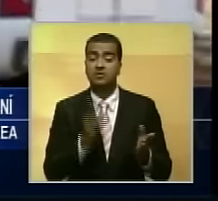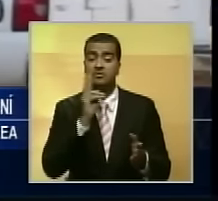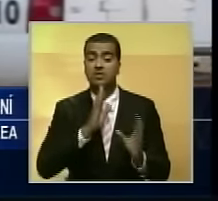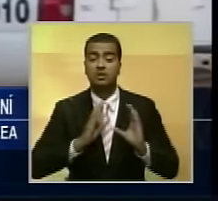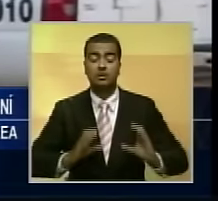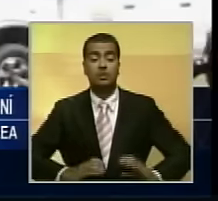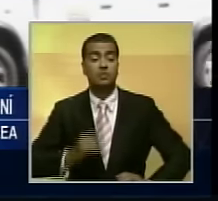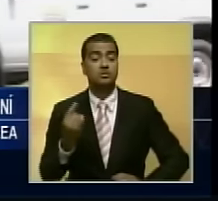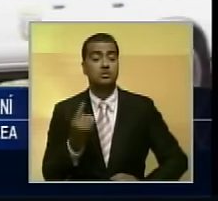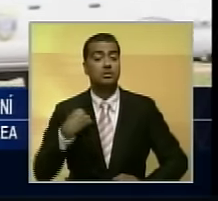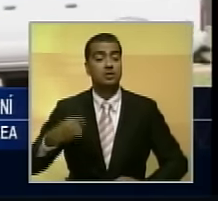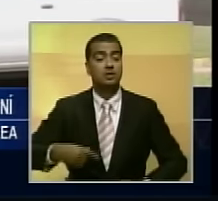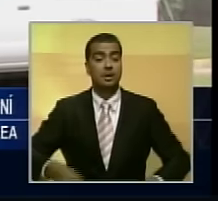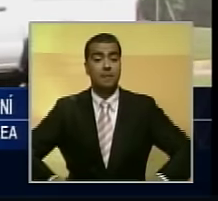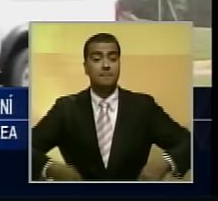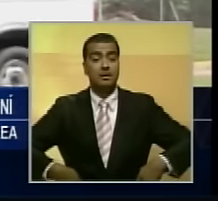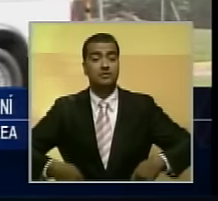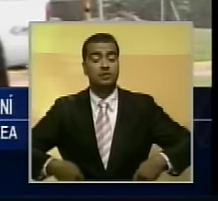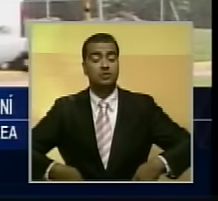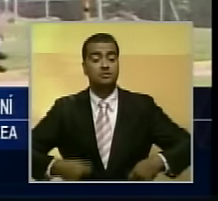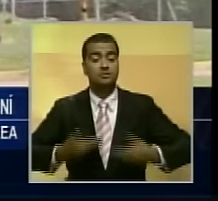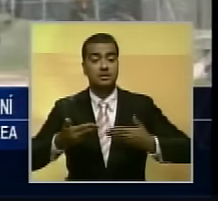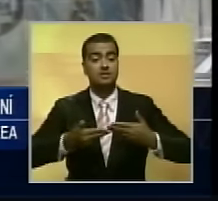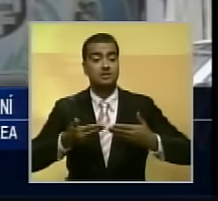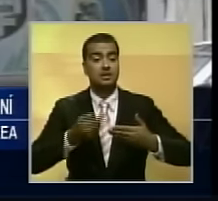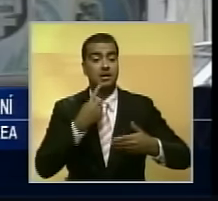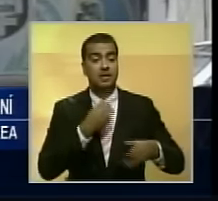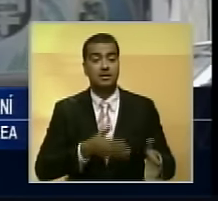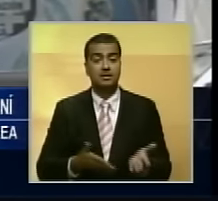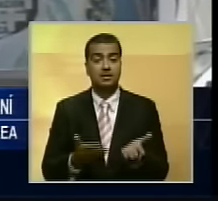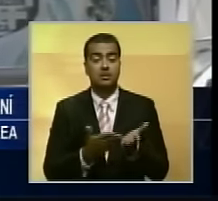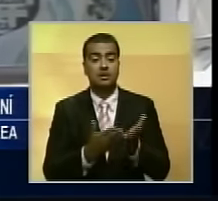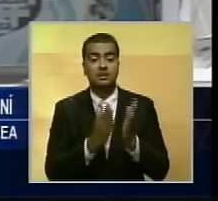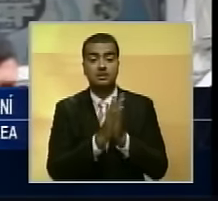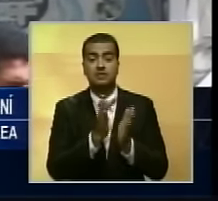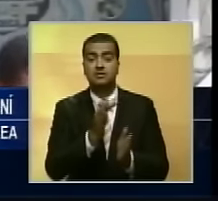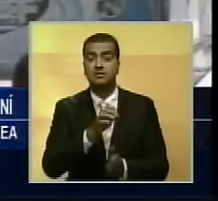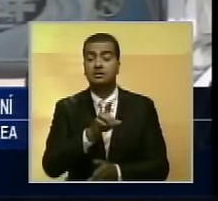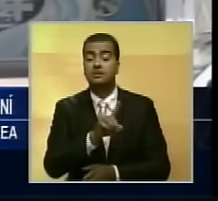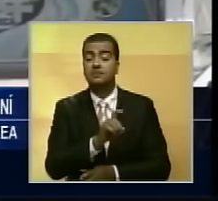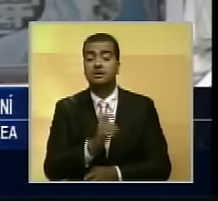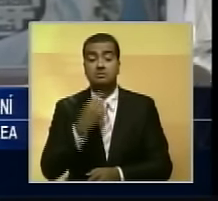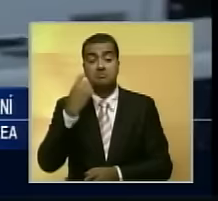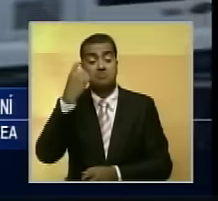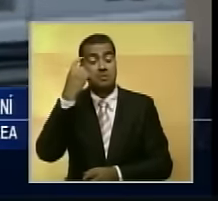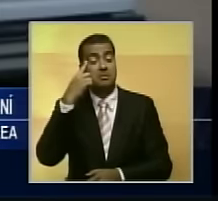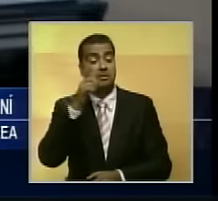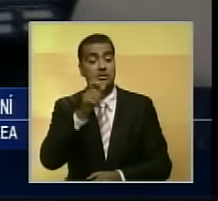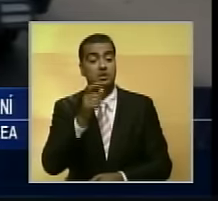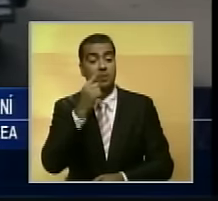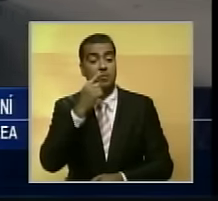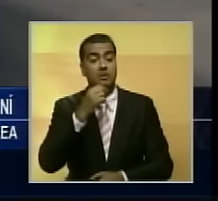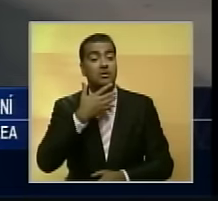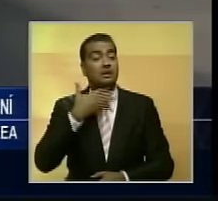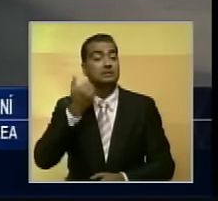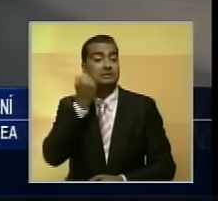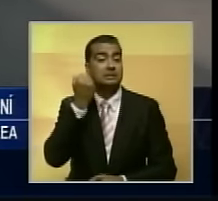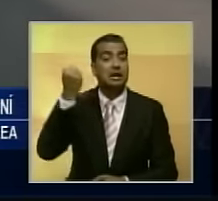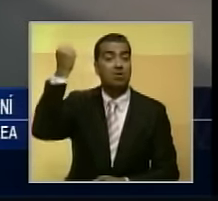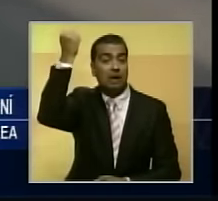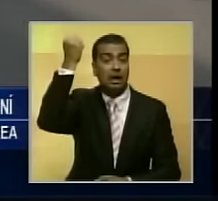el cadáver que solo tenía pantalones en las adyacencias del INSES en San Félix. Presuntamente, Elías Moreno fue ahorcado con una